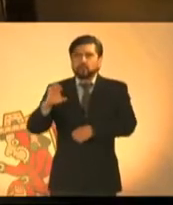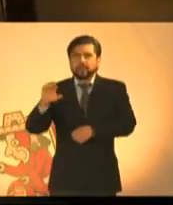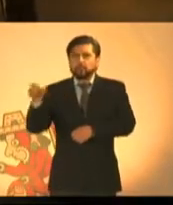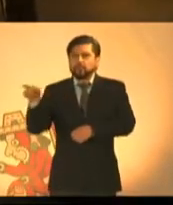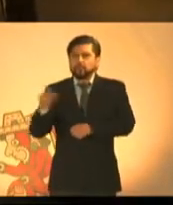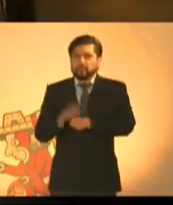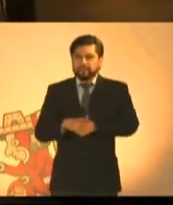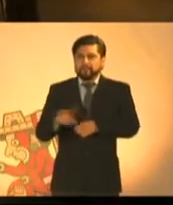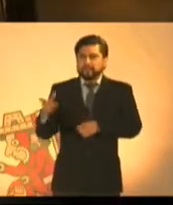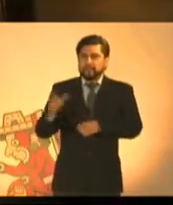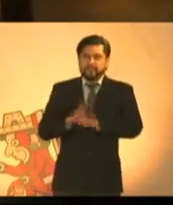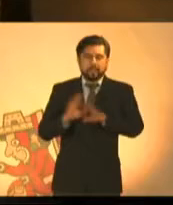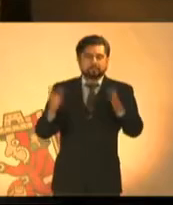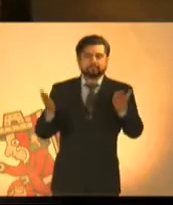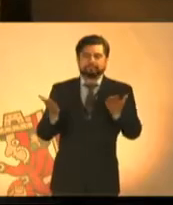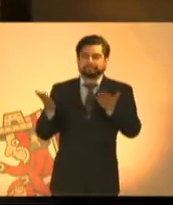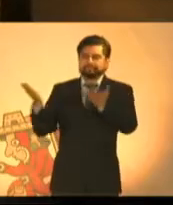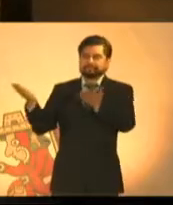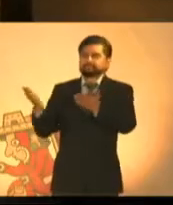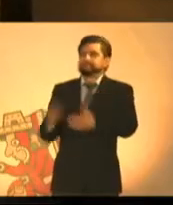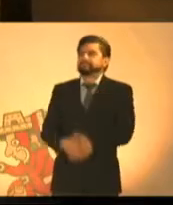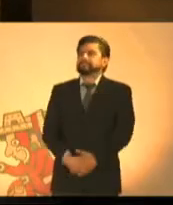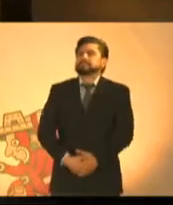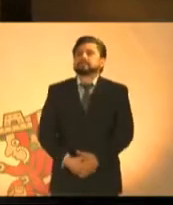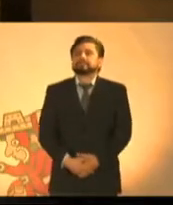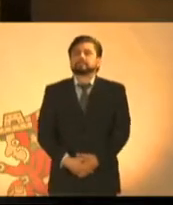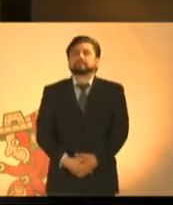taibo que lo presenta los dejo con ellos